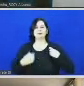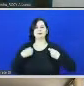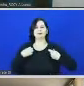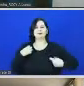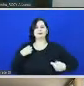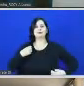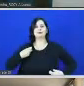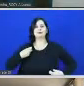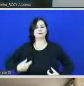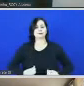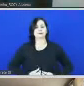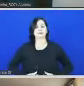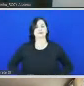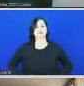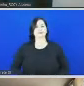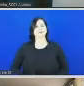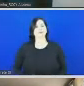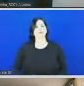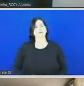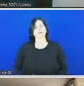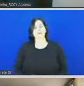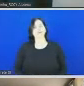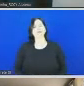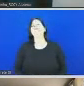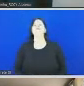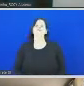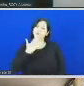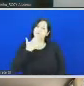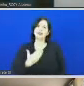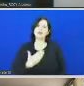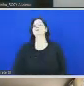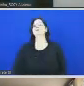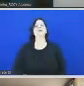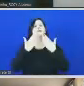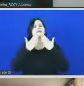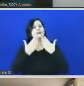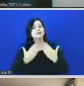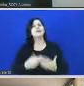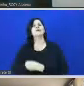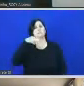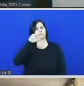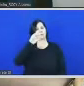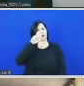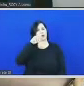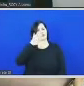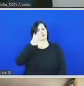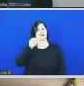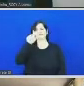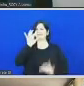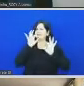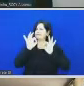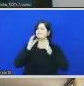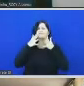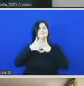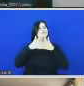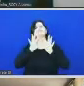Thank you so much, Monica. And I think you've touched on some really important points for us to be taking forward, the importance